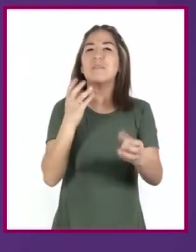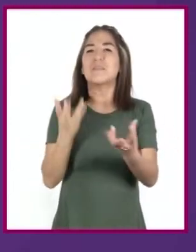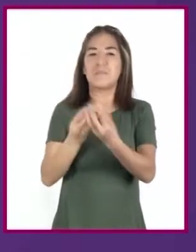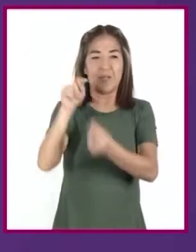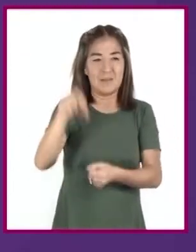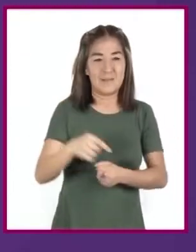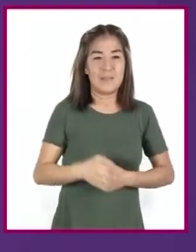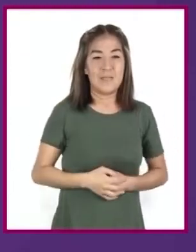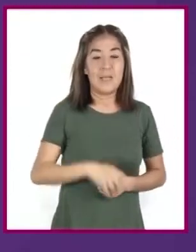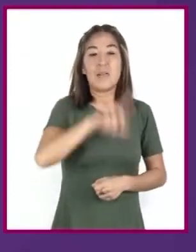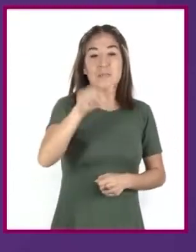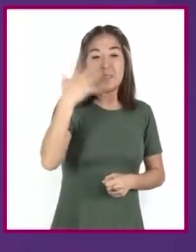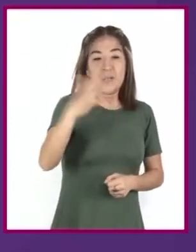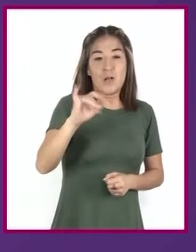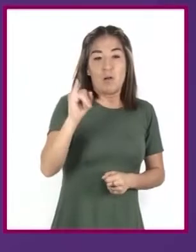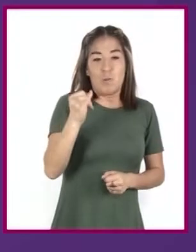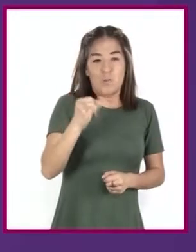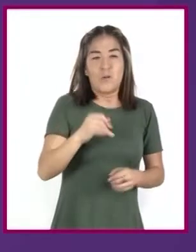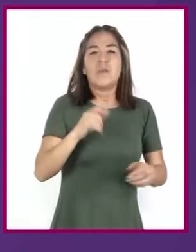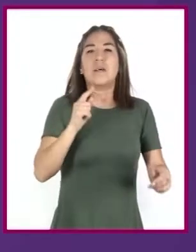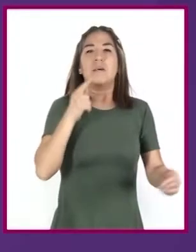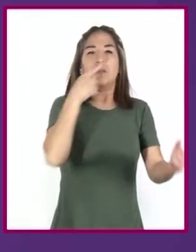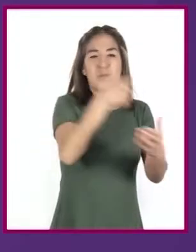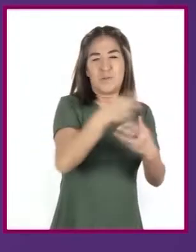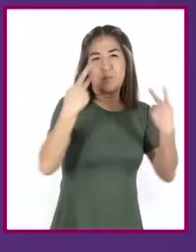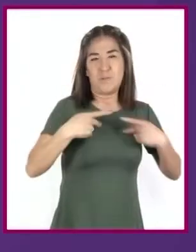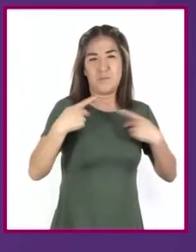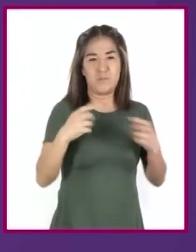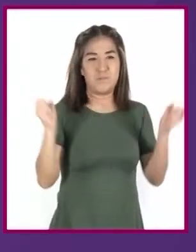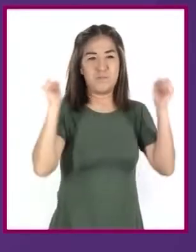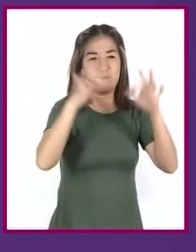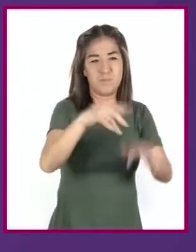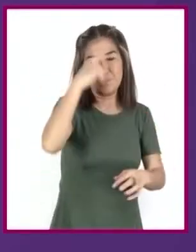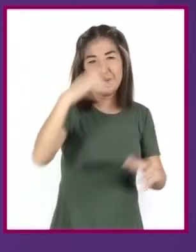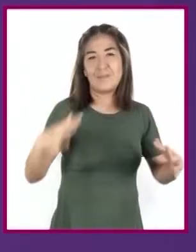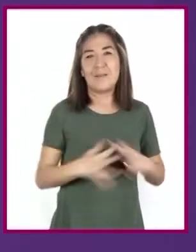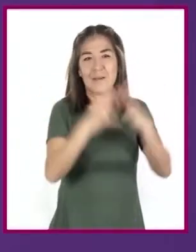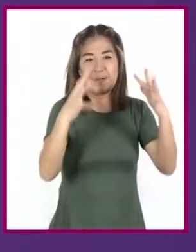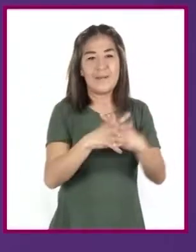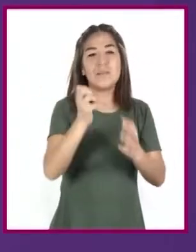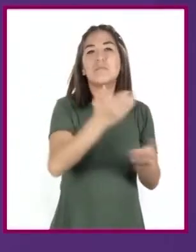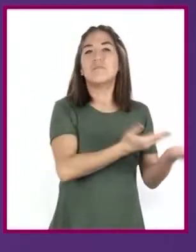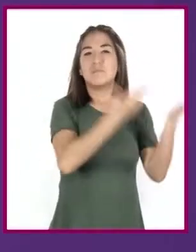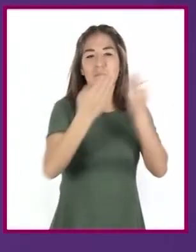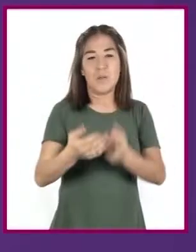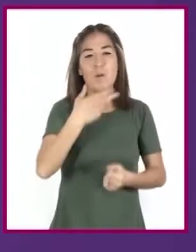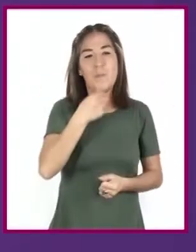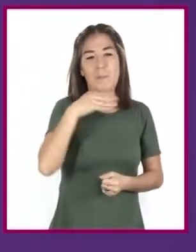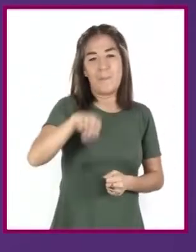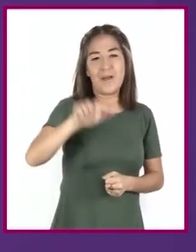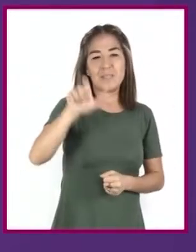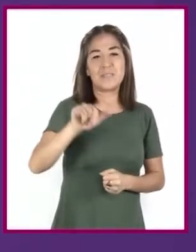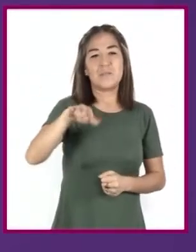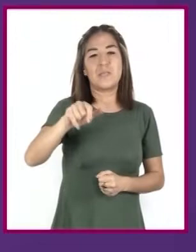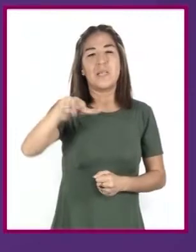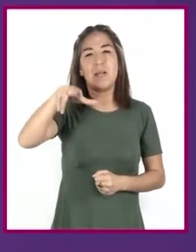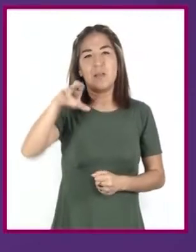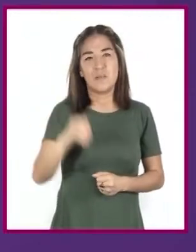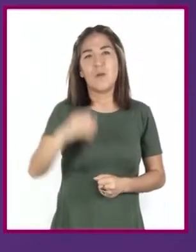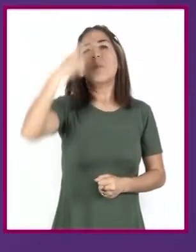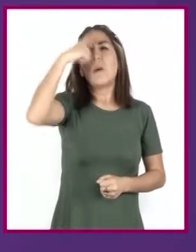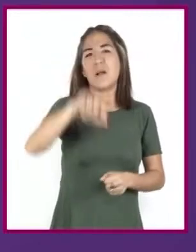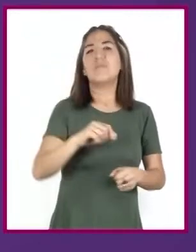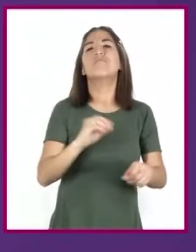invasores se establecieron en la capital con un gobierno provisional, mientras esperaban la llegada de Maximiliano de Habsburgo, para